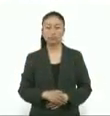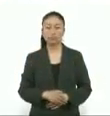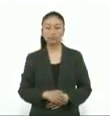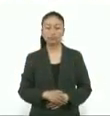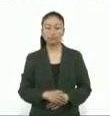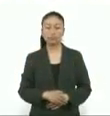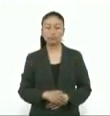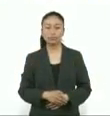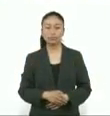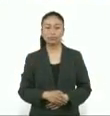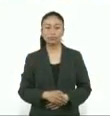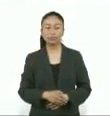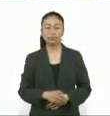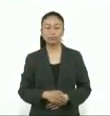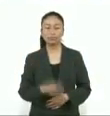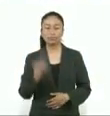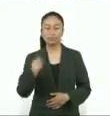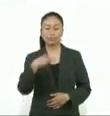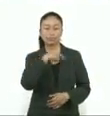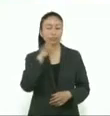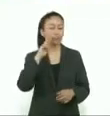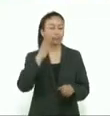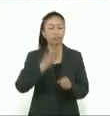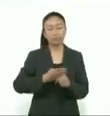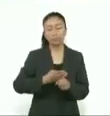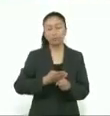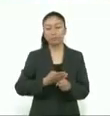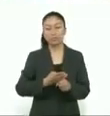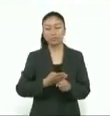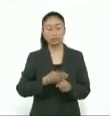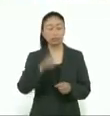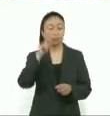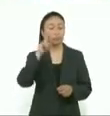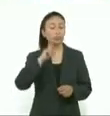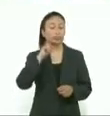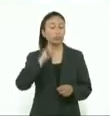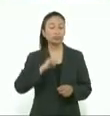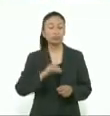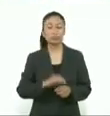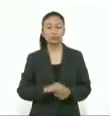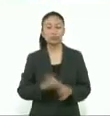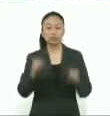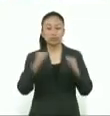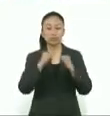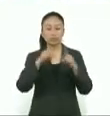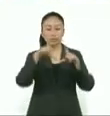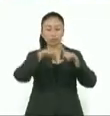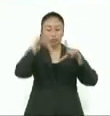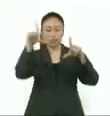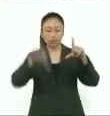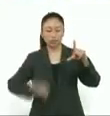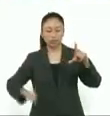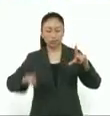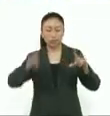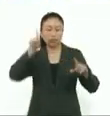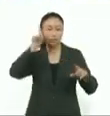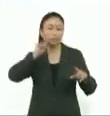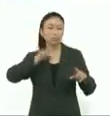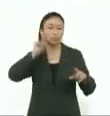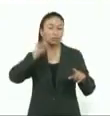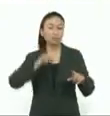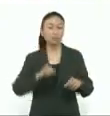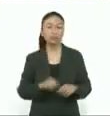Y nuestra titular presidenta del Instituto Nacional de las Mujeres, Nadine